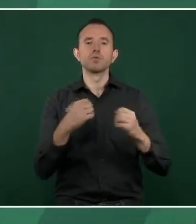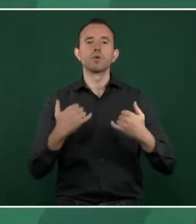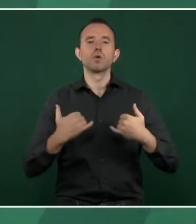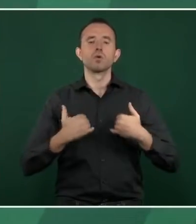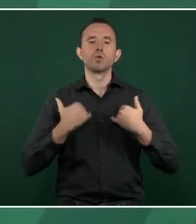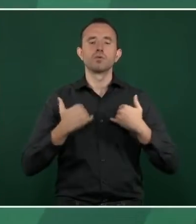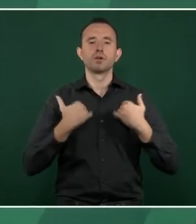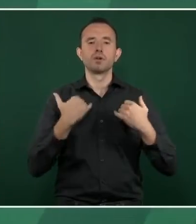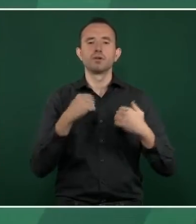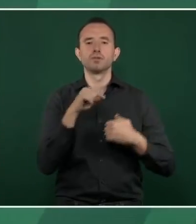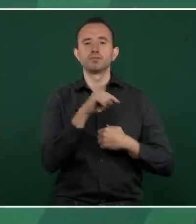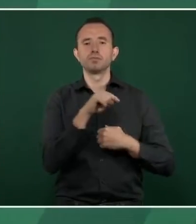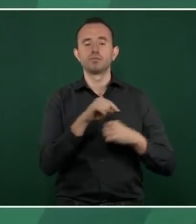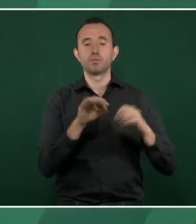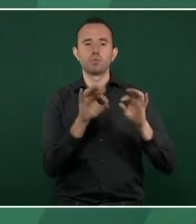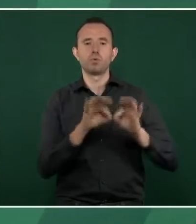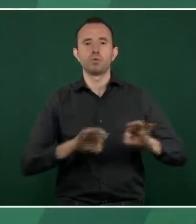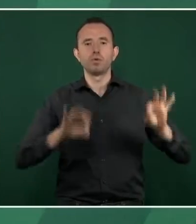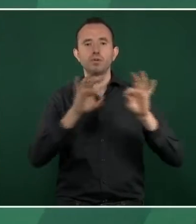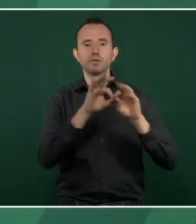garantizarle el derecho al estudio.